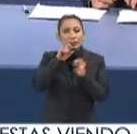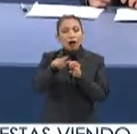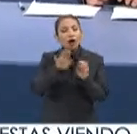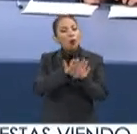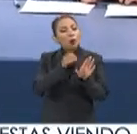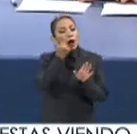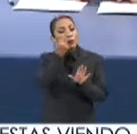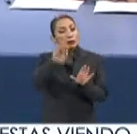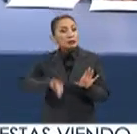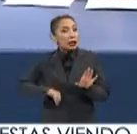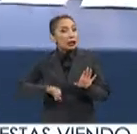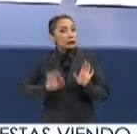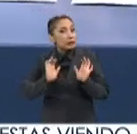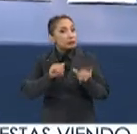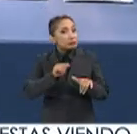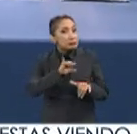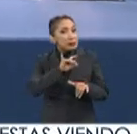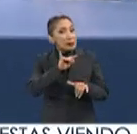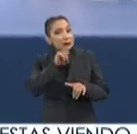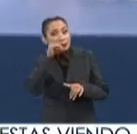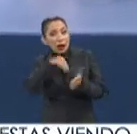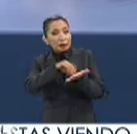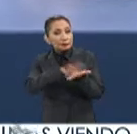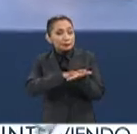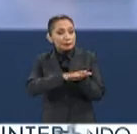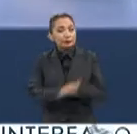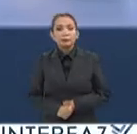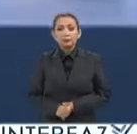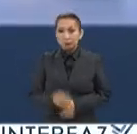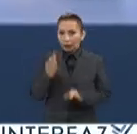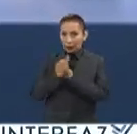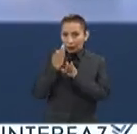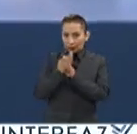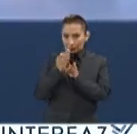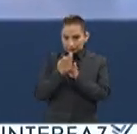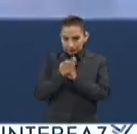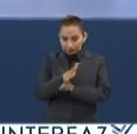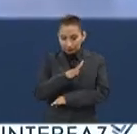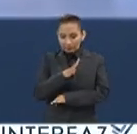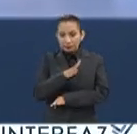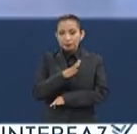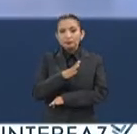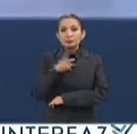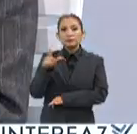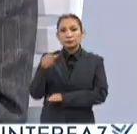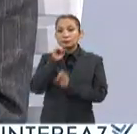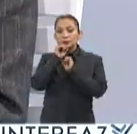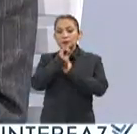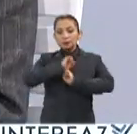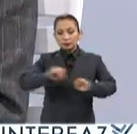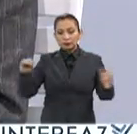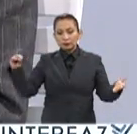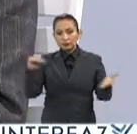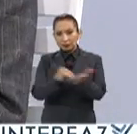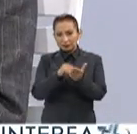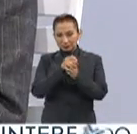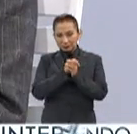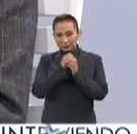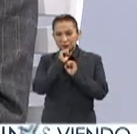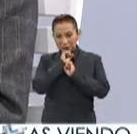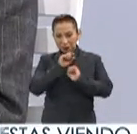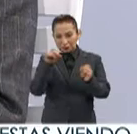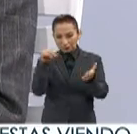los alumnos que estén interesados al CIMVESTAB para inscribirse en esta maestría? Bueno, actualmente se encuentra publicada la